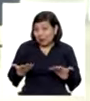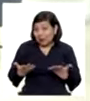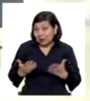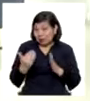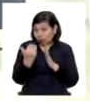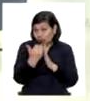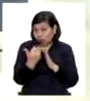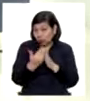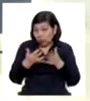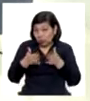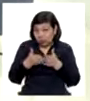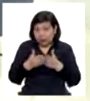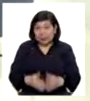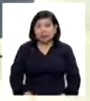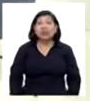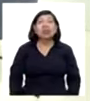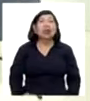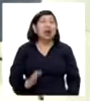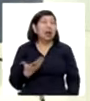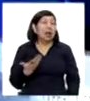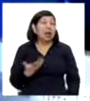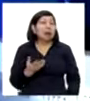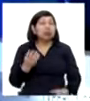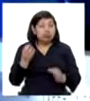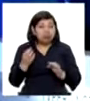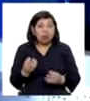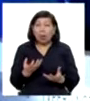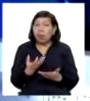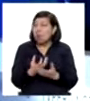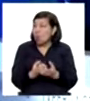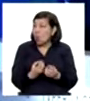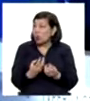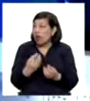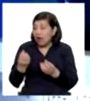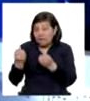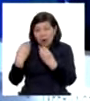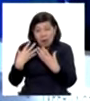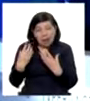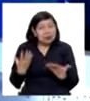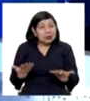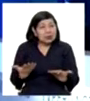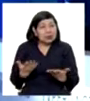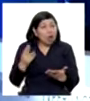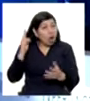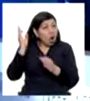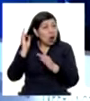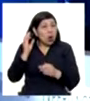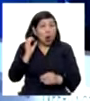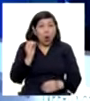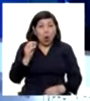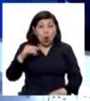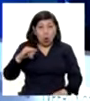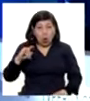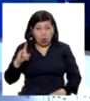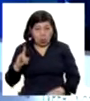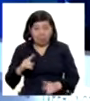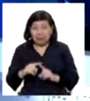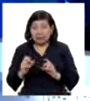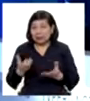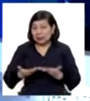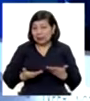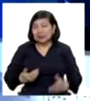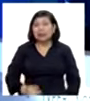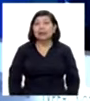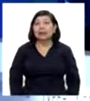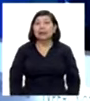en este rubro, en el portuario. Hay poca data sobre el particular. Hay la conferencia de la ONU de